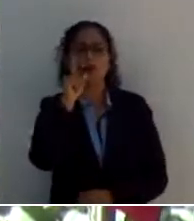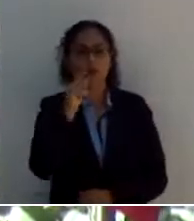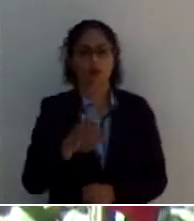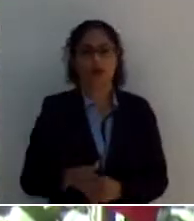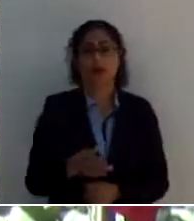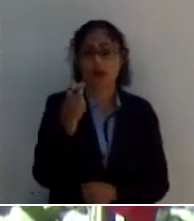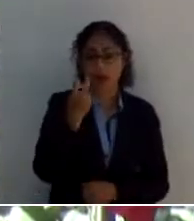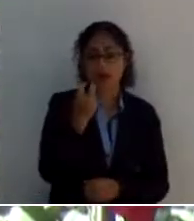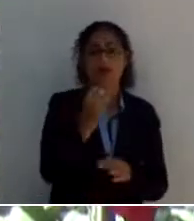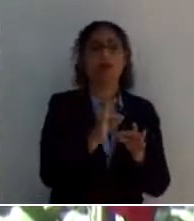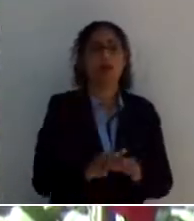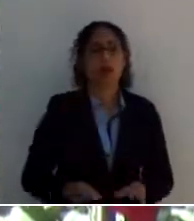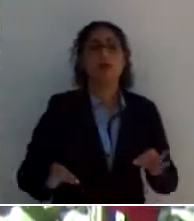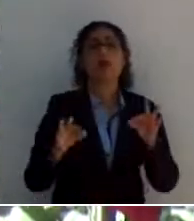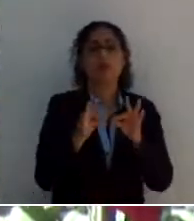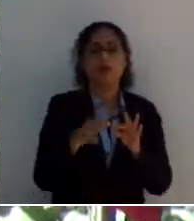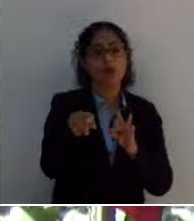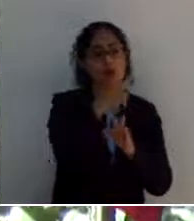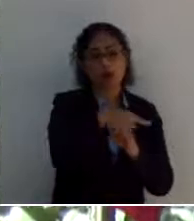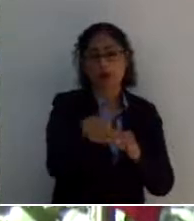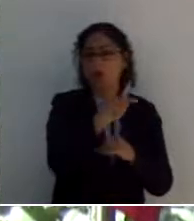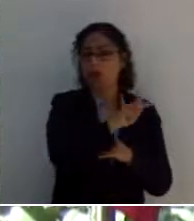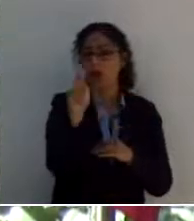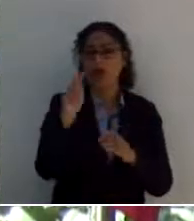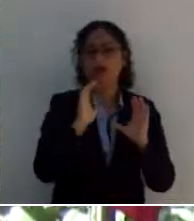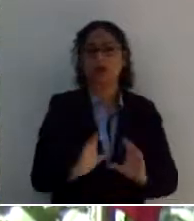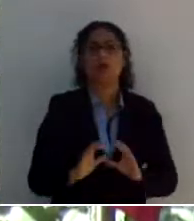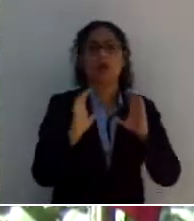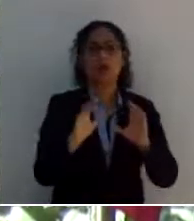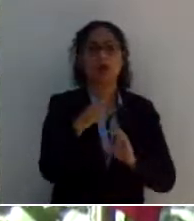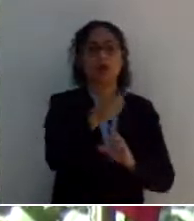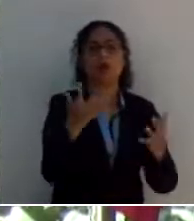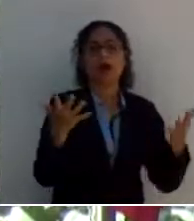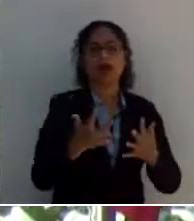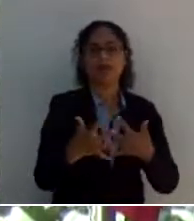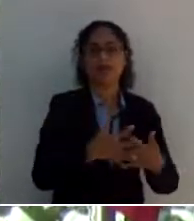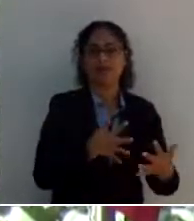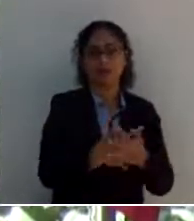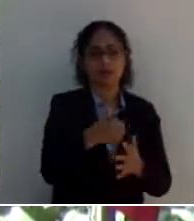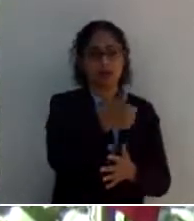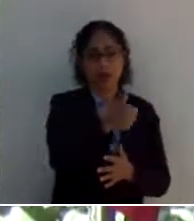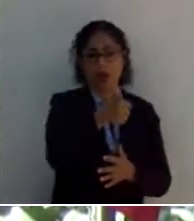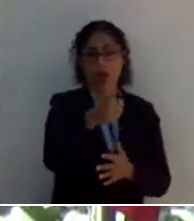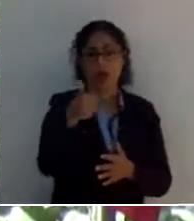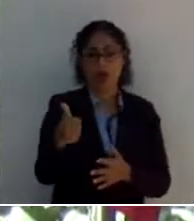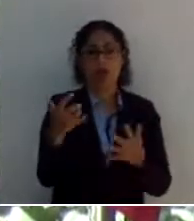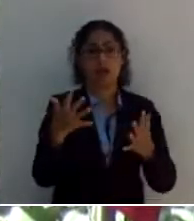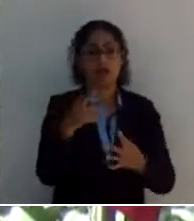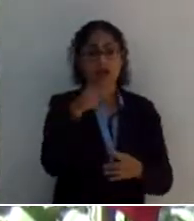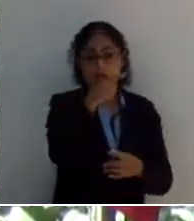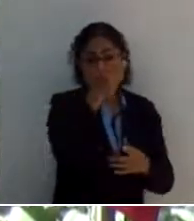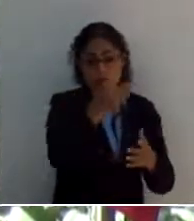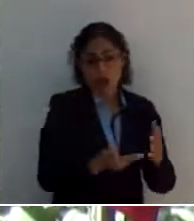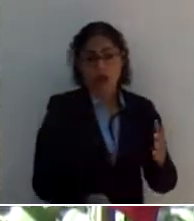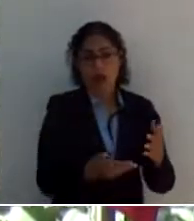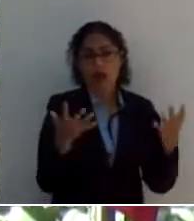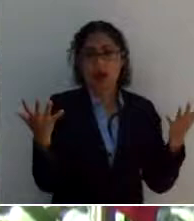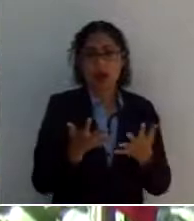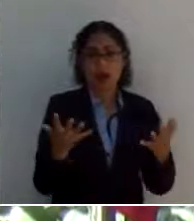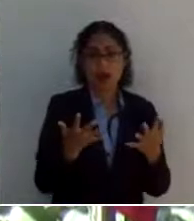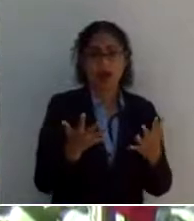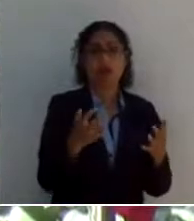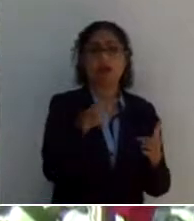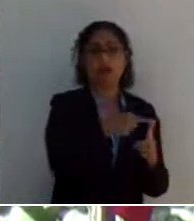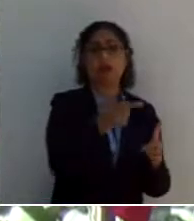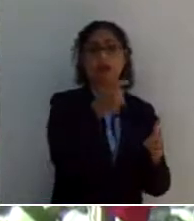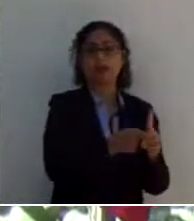cuiden cada paso, cada acción, porque la acción de ustedes